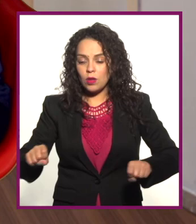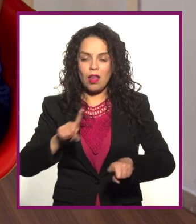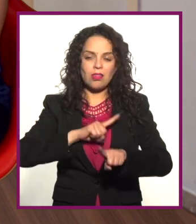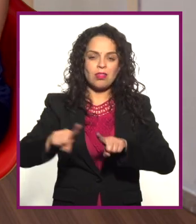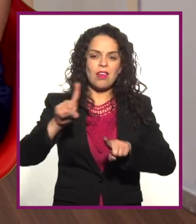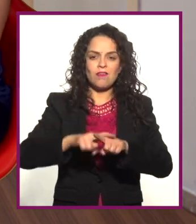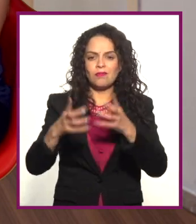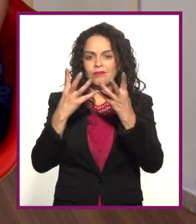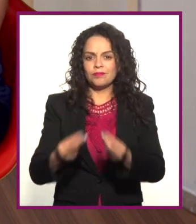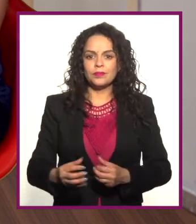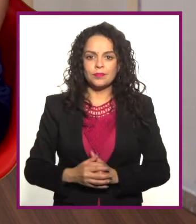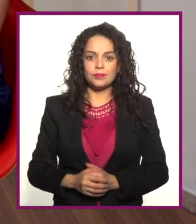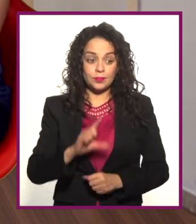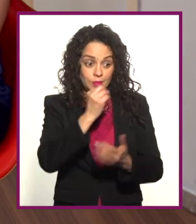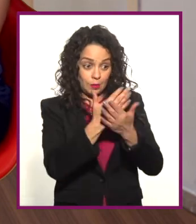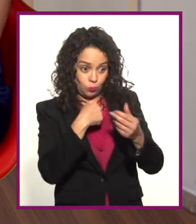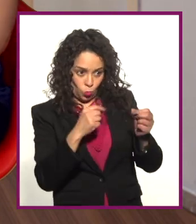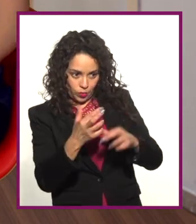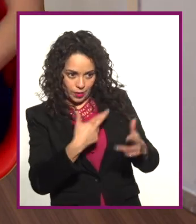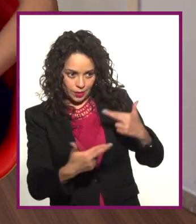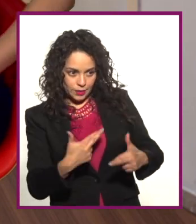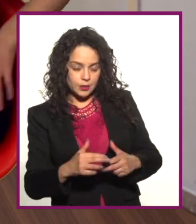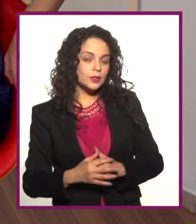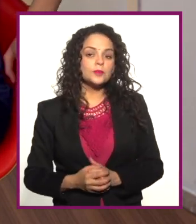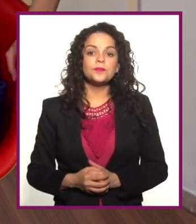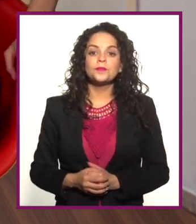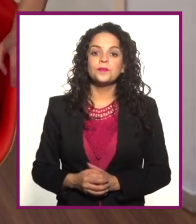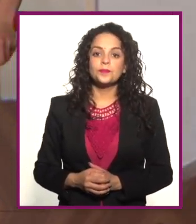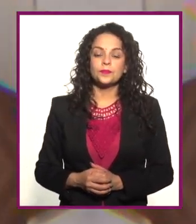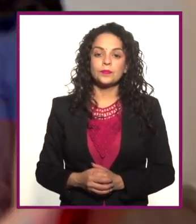variantes lingüísticas. Espérame, ahorita vengo.